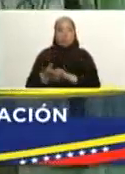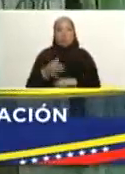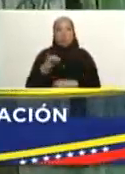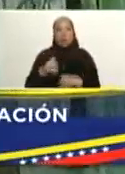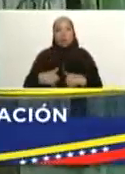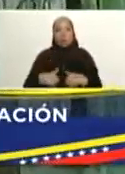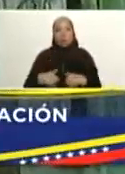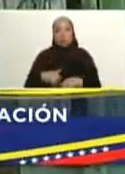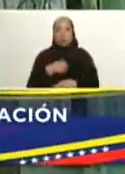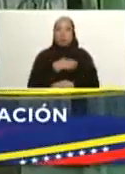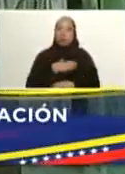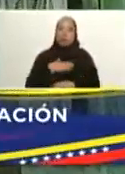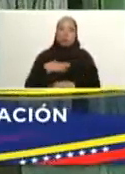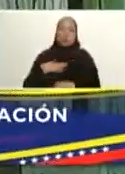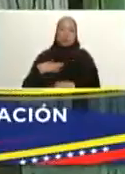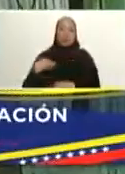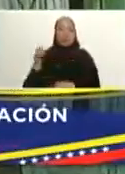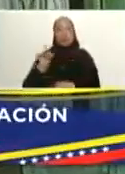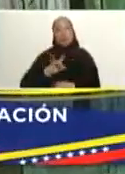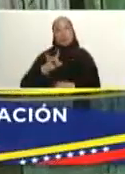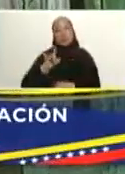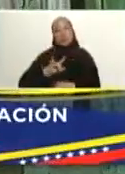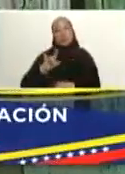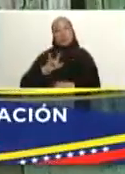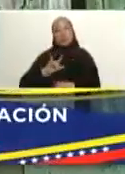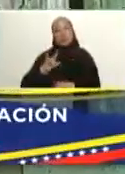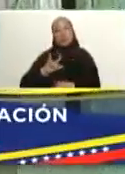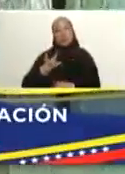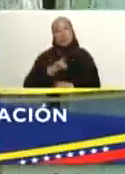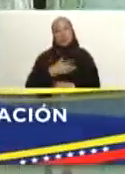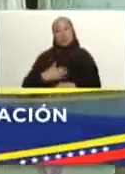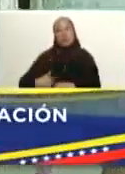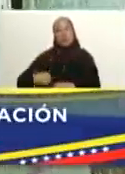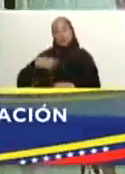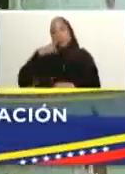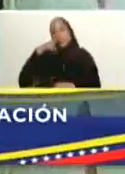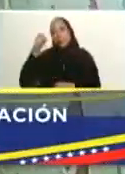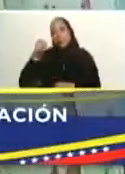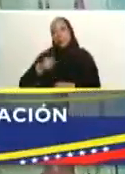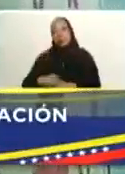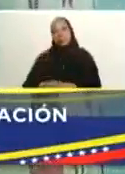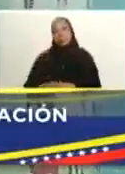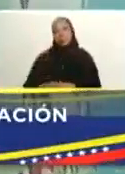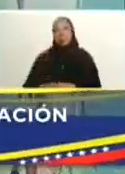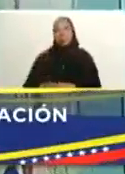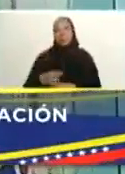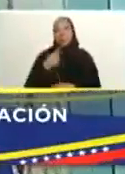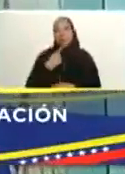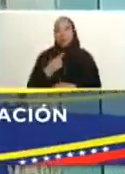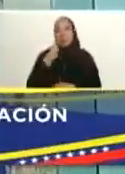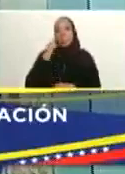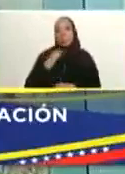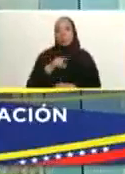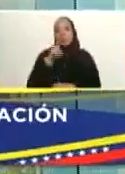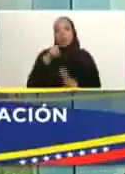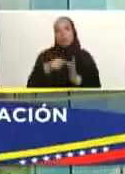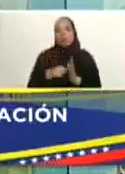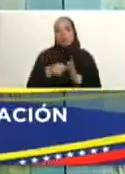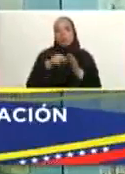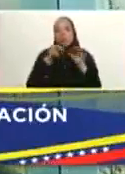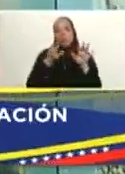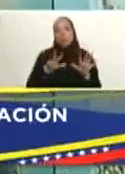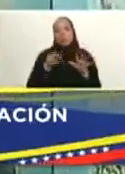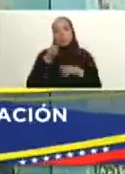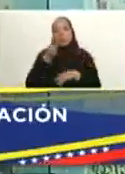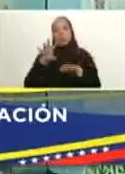presidente. Bueno, presidente, como dijo el padre de la patria, Bolívar, en el año